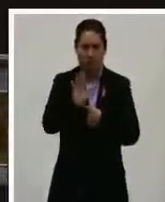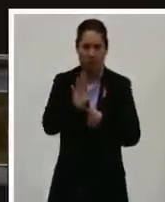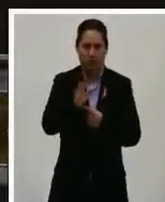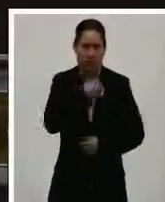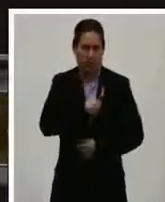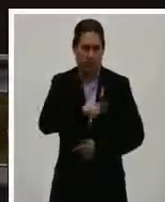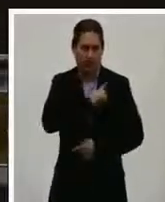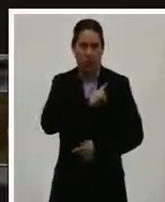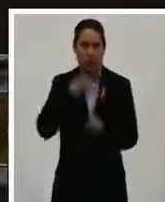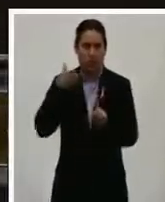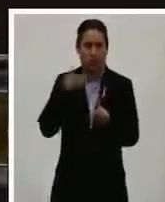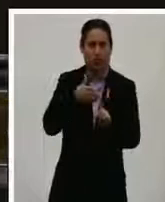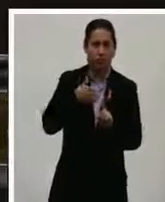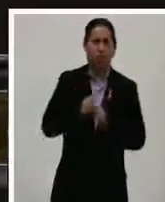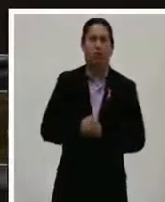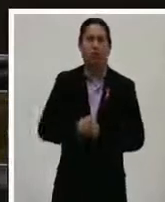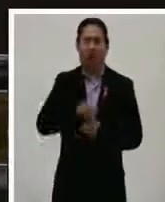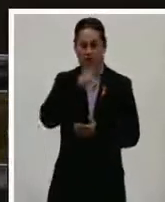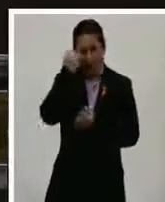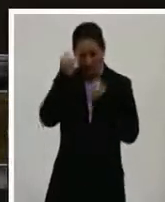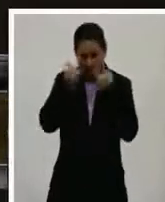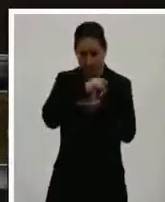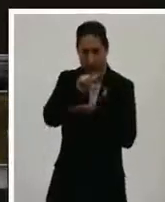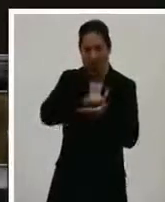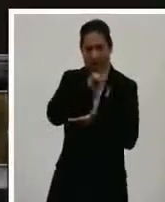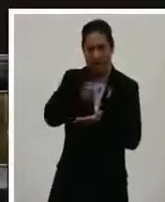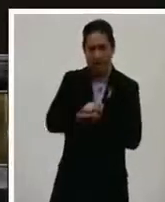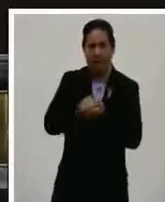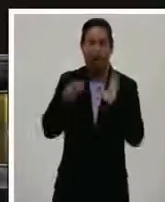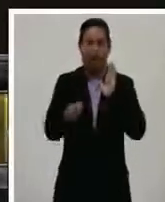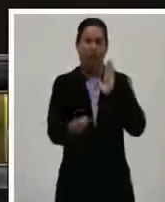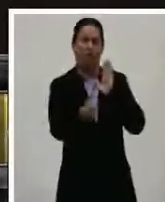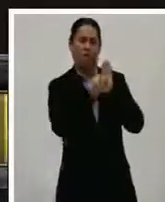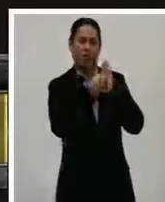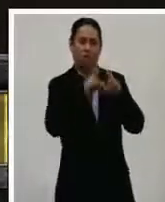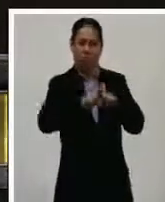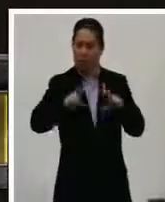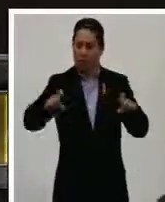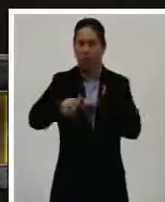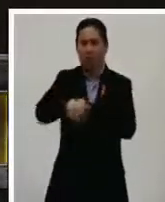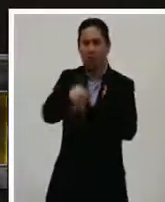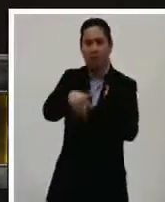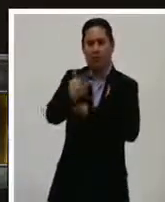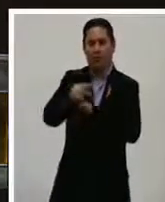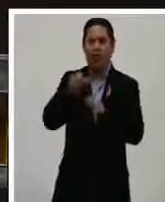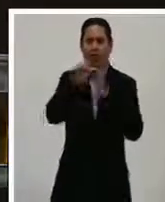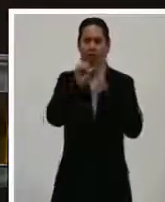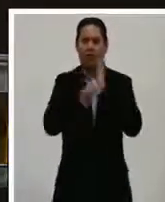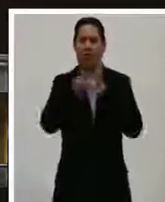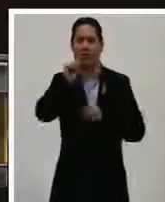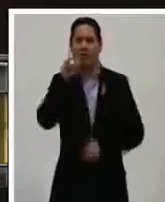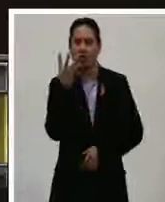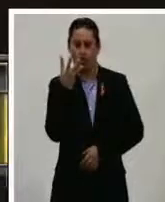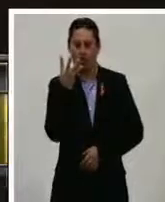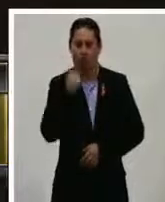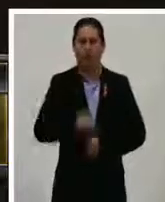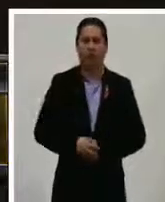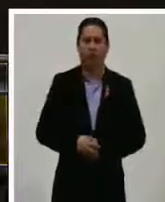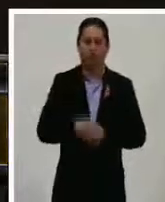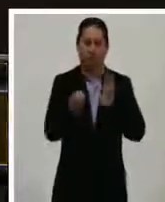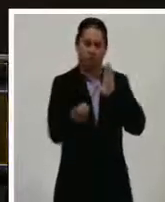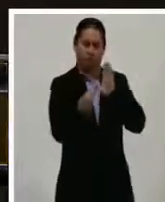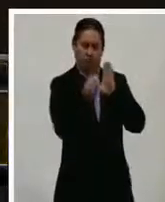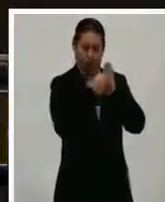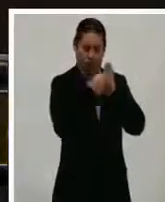relativo de la iniciativa de decreto mediante el cual se adiciona la fracción 13 al artículo 24 se